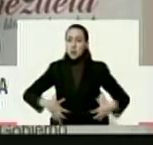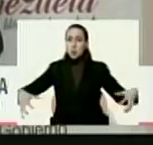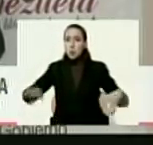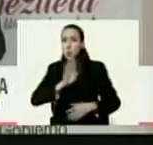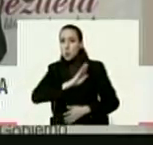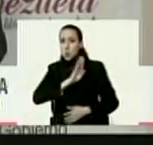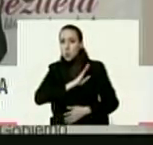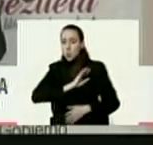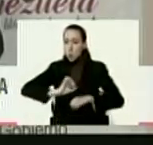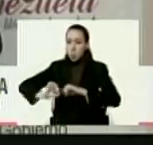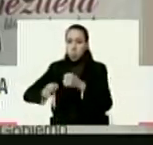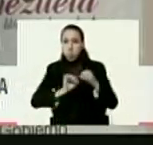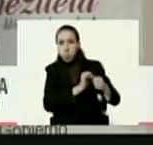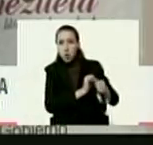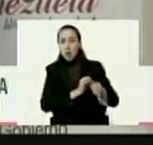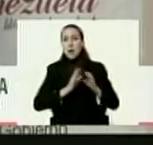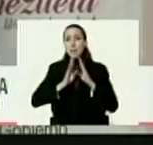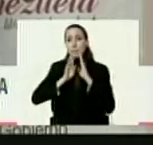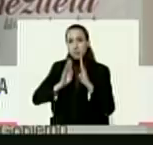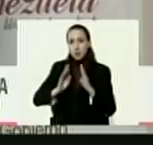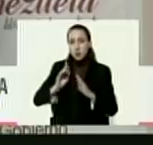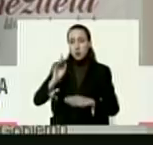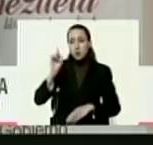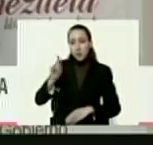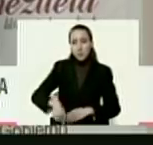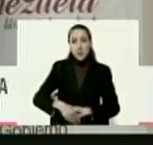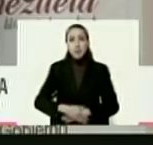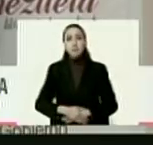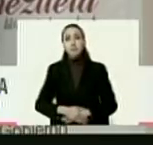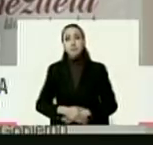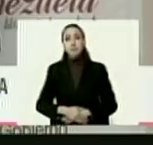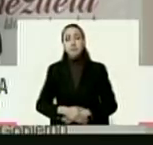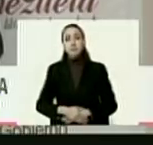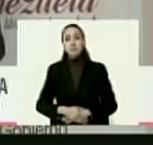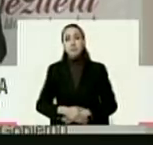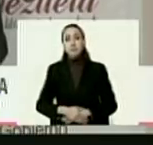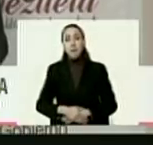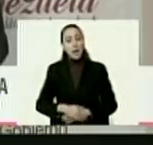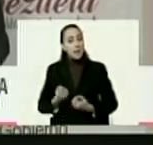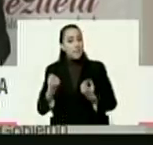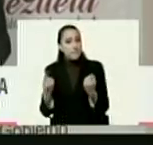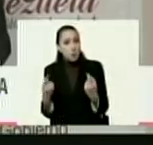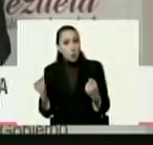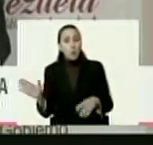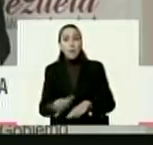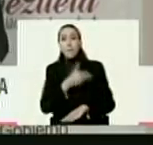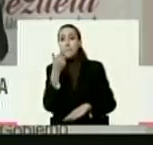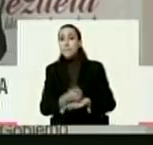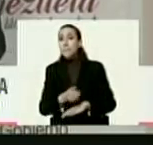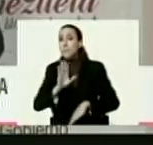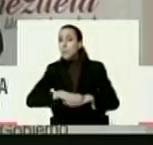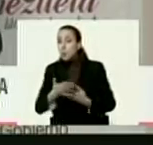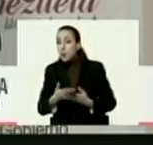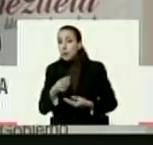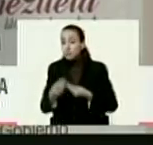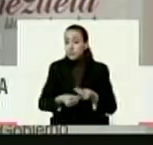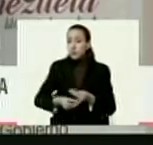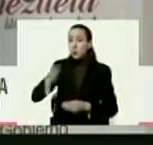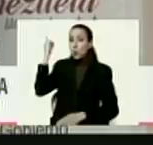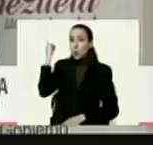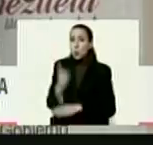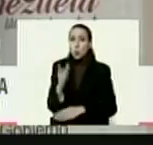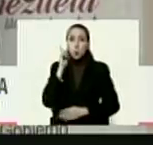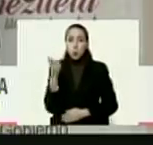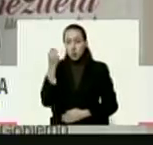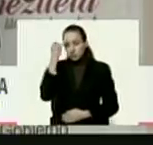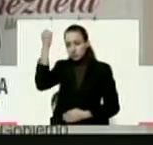planetarios y sus beneficios inequitativos se encuentra en el modelo capitalista, el cual ha impuesto a las sociedades una